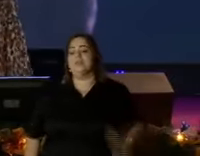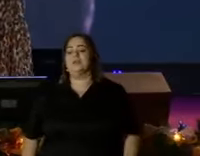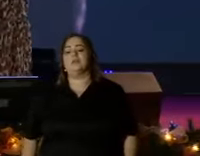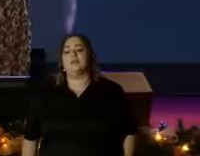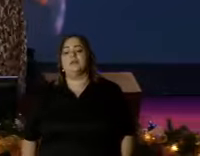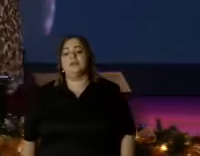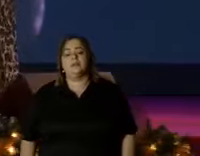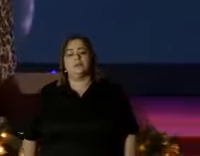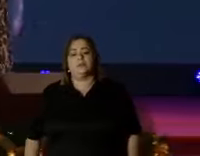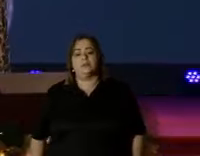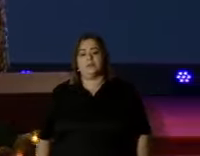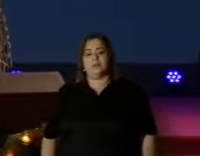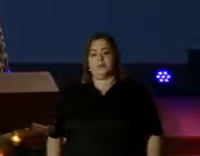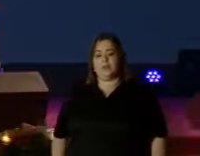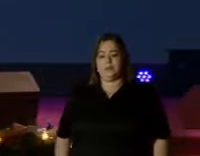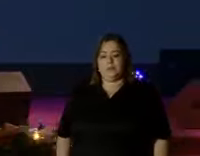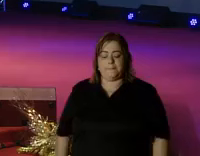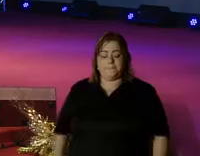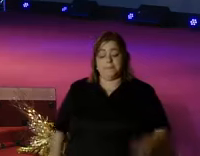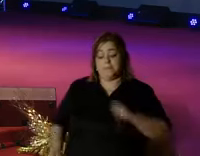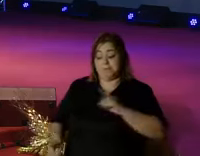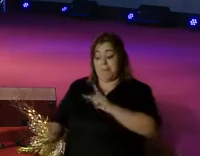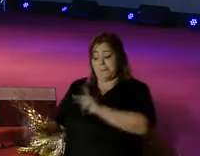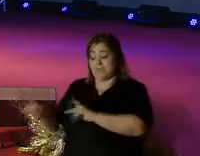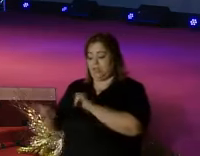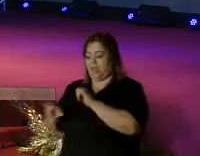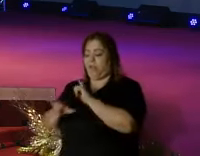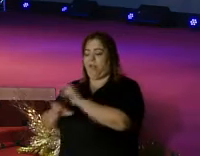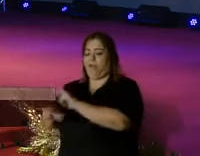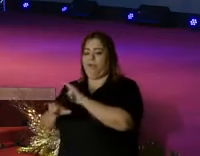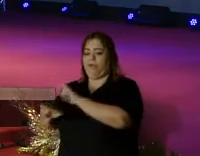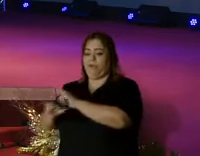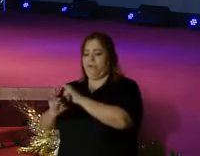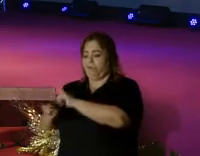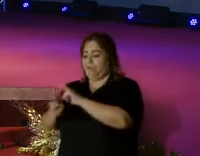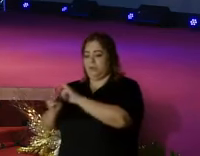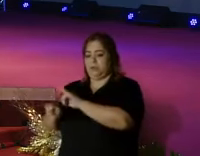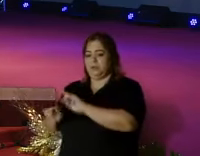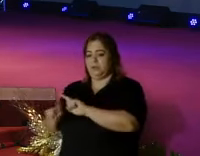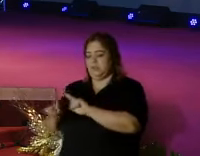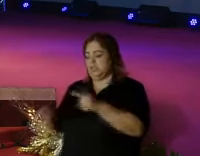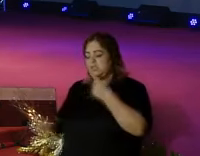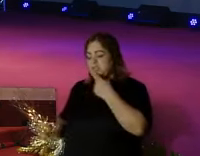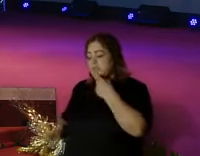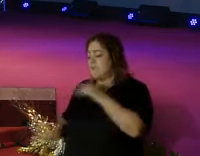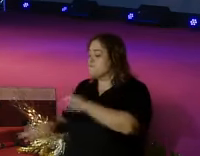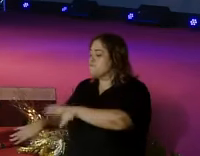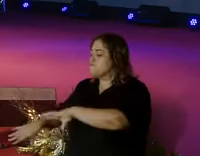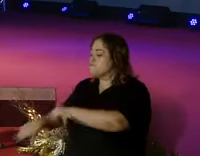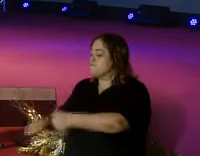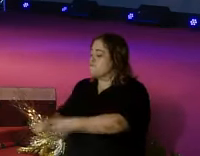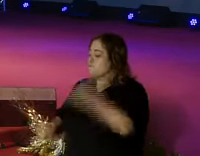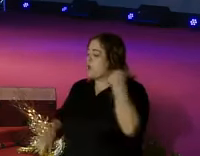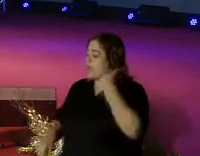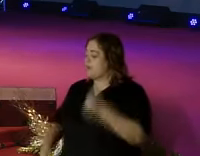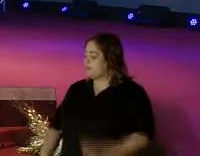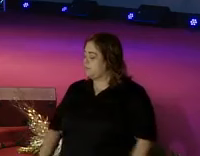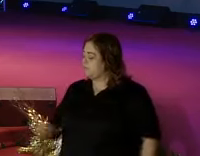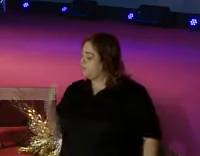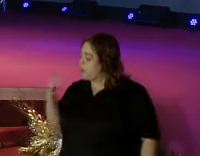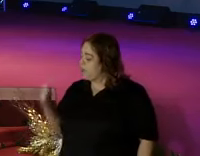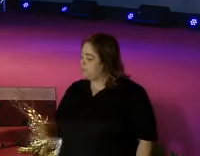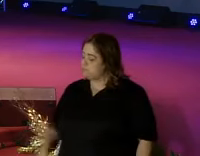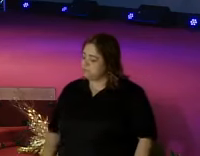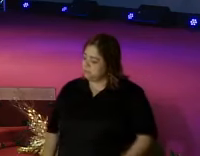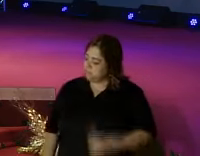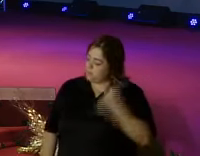tiempo. Y se burlaban de él, mas él, ¿qué hizo? Los sacó a todos afuera. Los sacó a todos